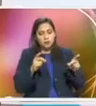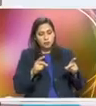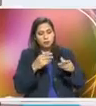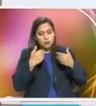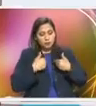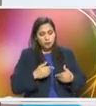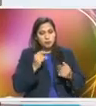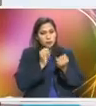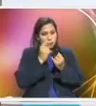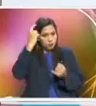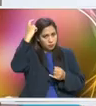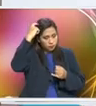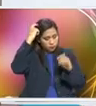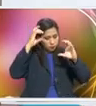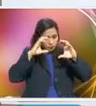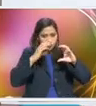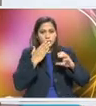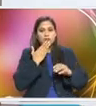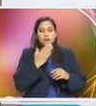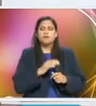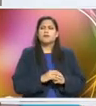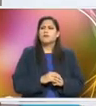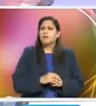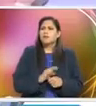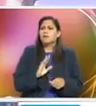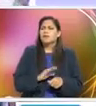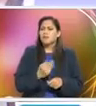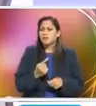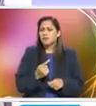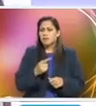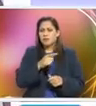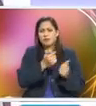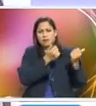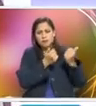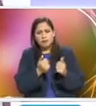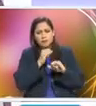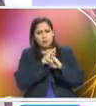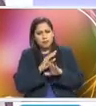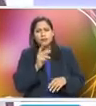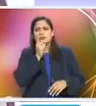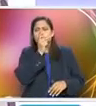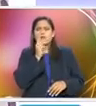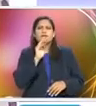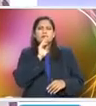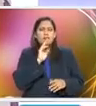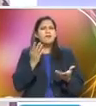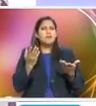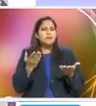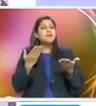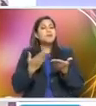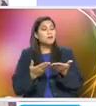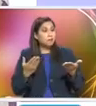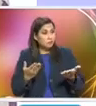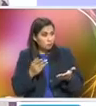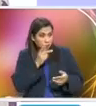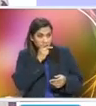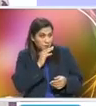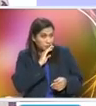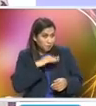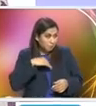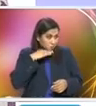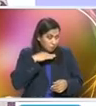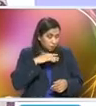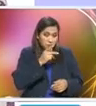físico y cerebral de estos pequeños. ¿Y por qué nos traes esta información? Los padres actualmente no lo estamos